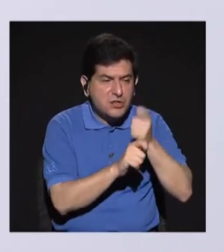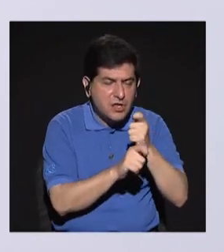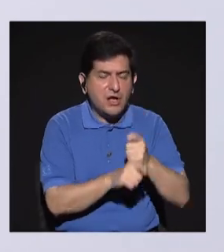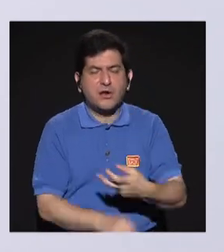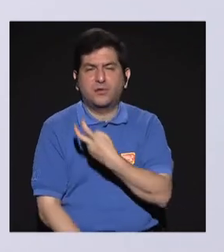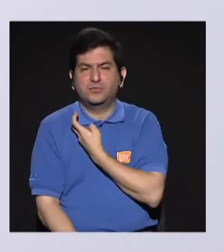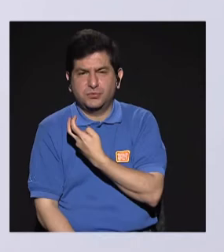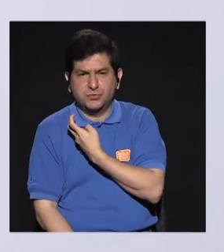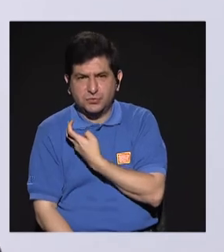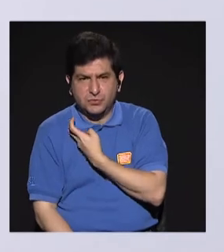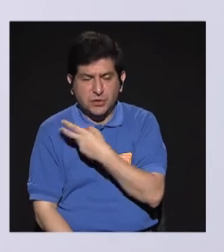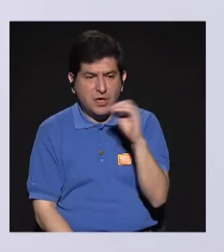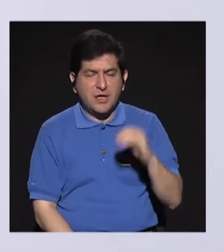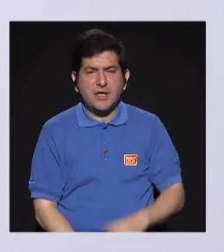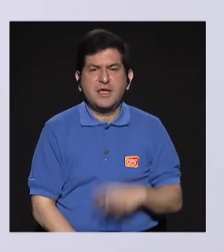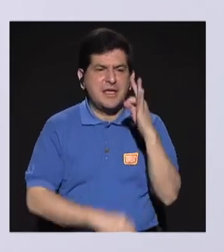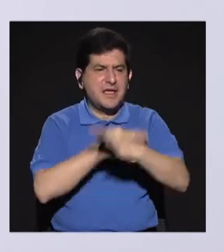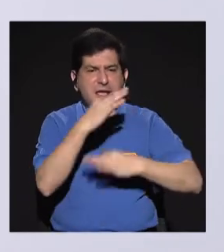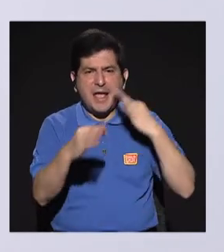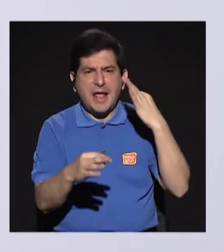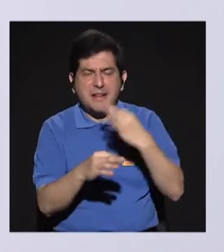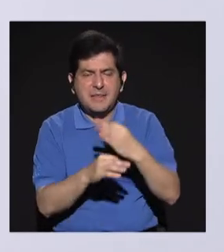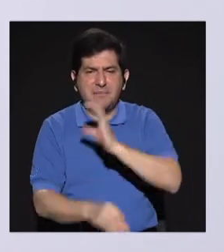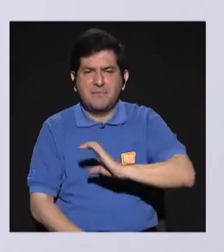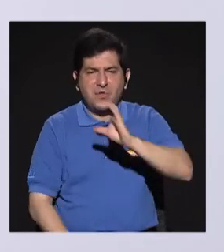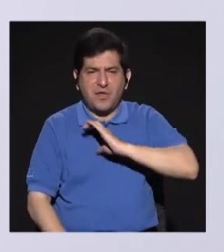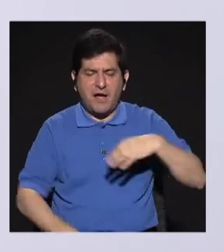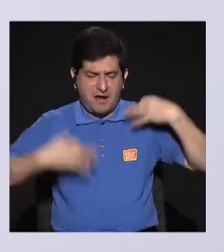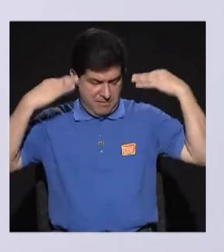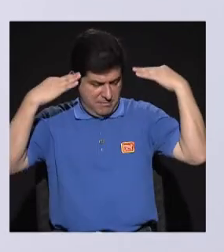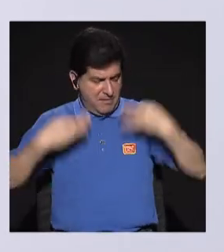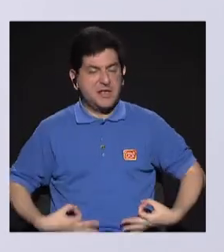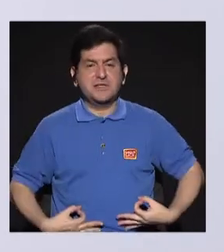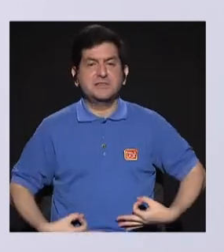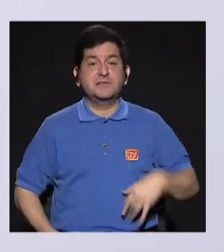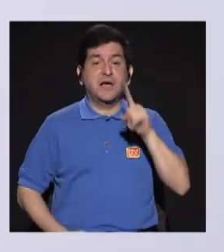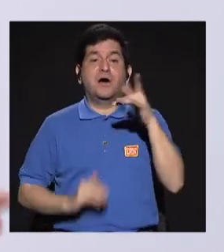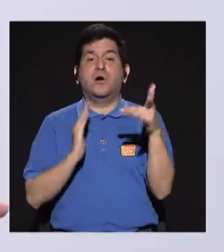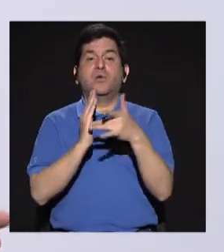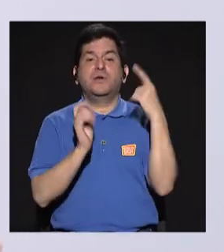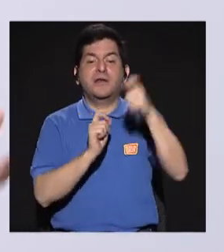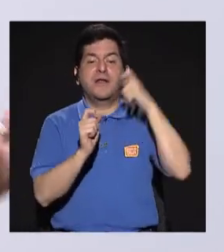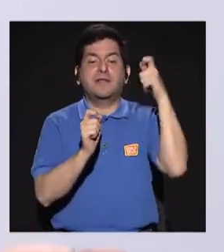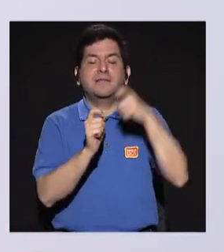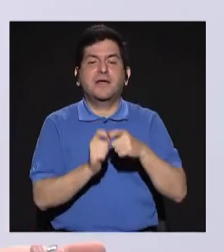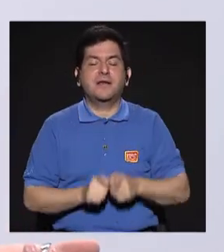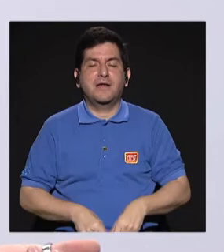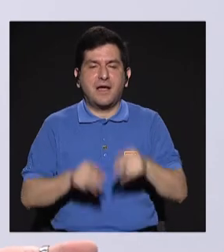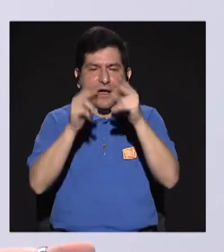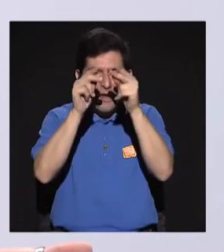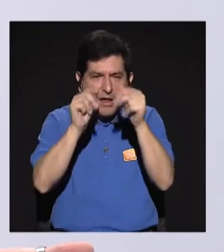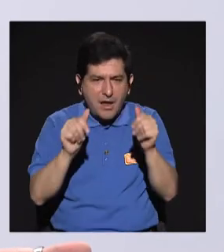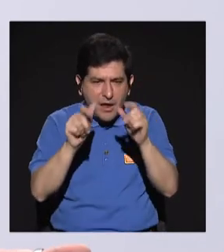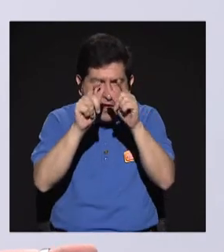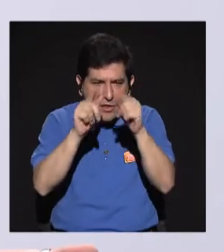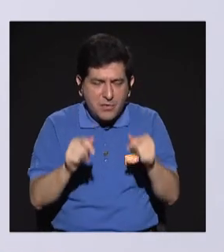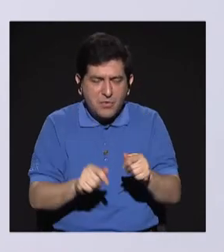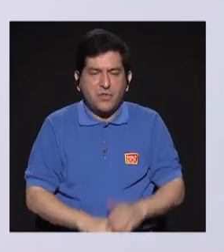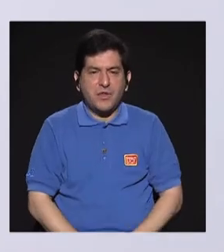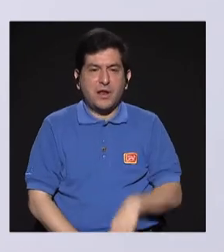por los huesos y por el fenotipo por la apariencia física a partir de una técnica específica como es el modelado